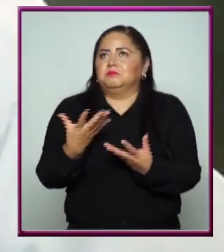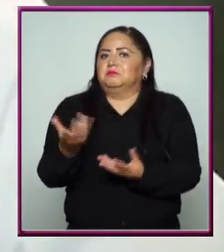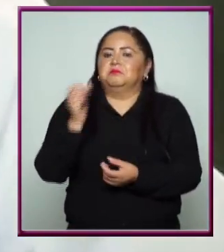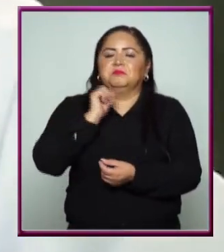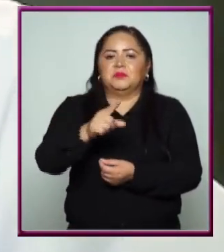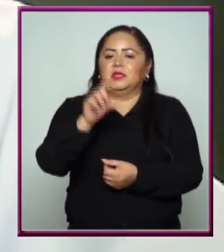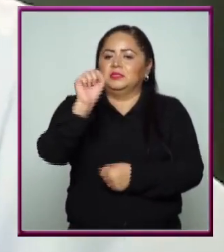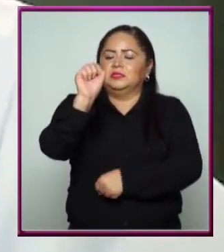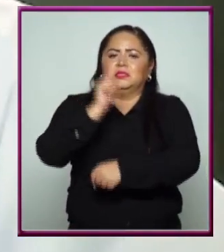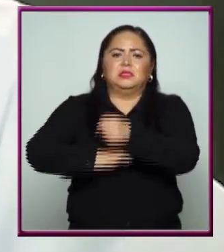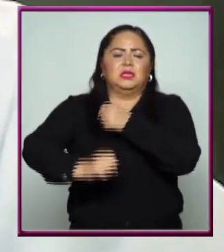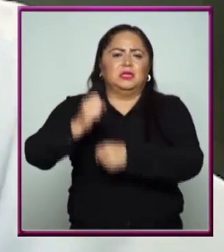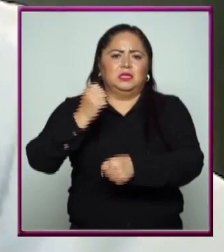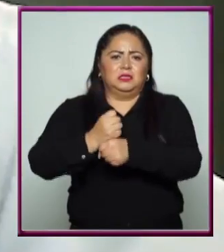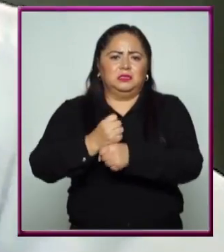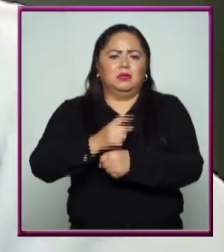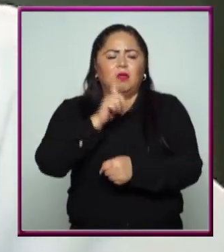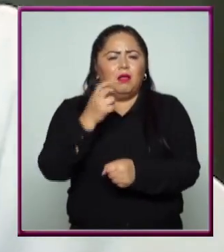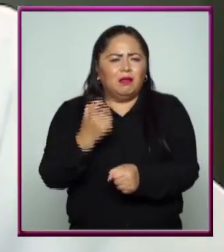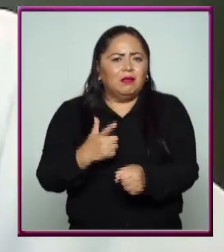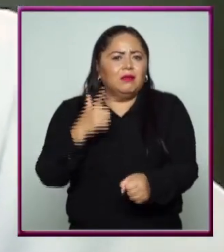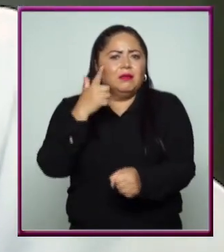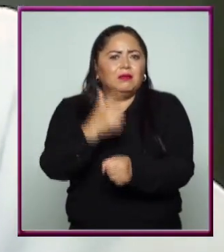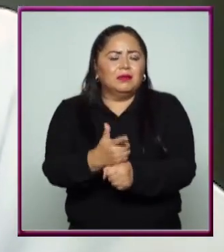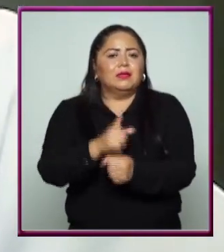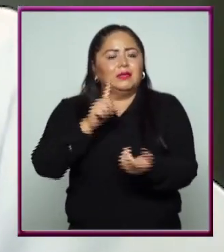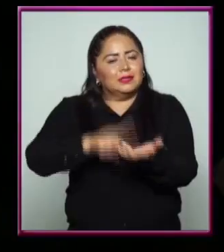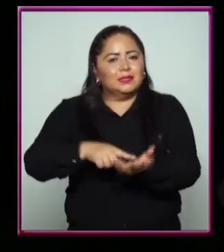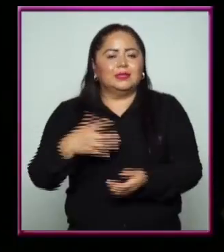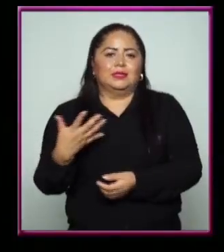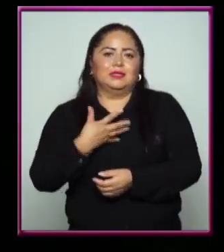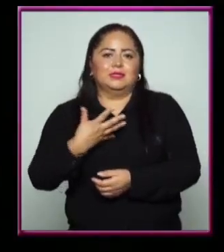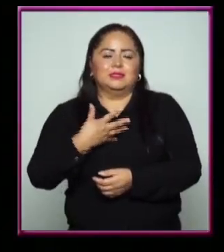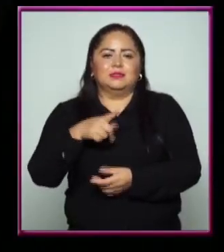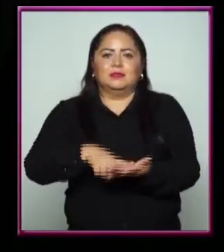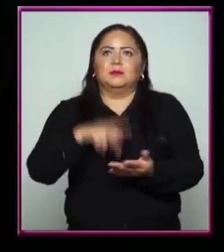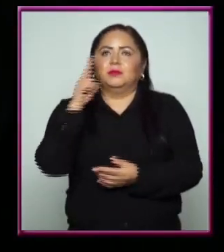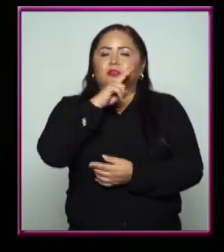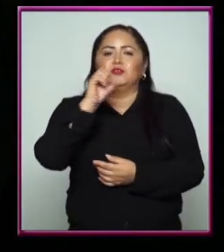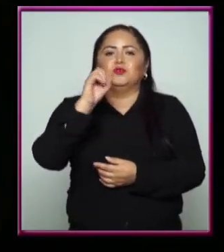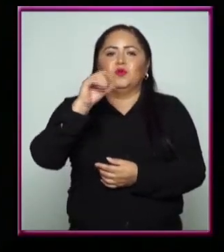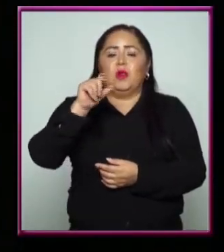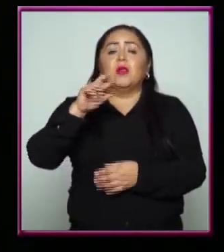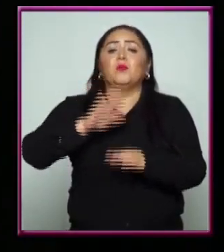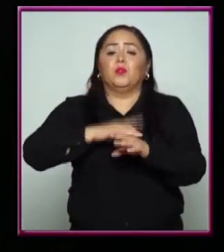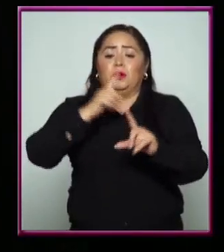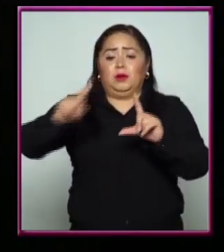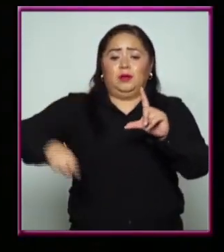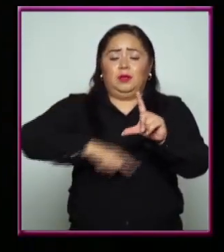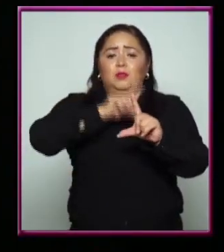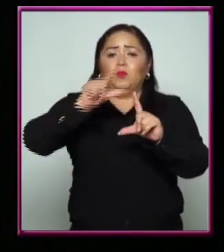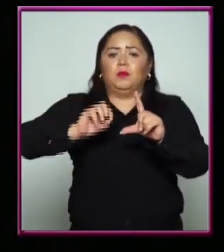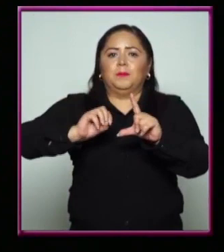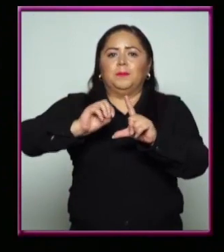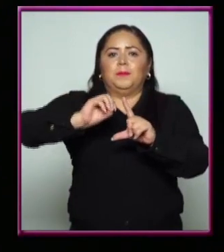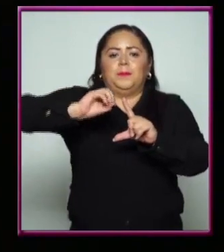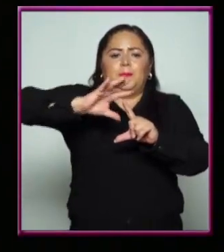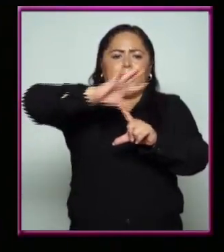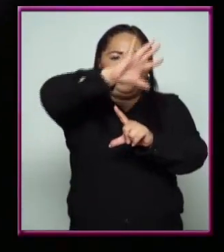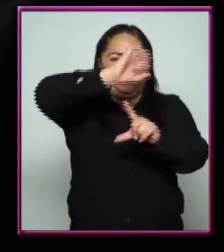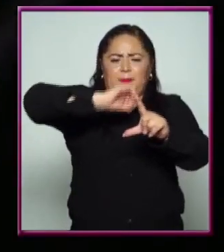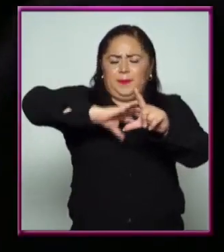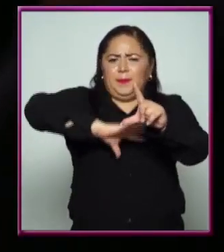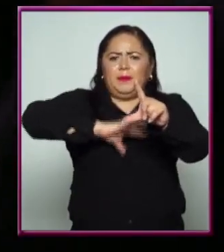hace 60 años, que se descubrió la existencia del viento solar, porque la corona después se expande, como decía,